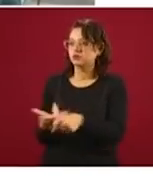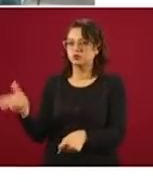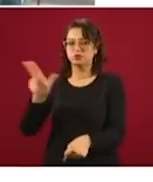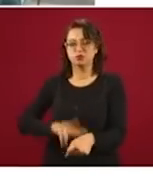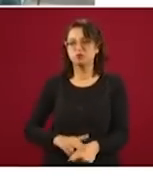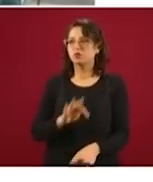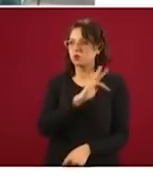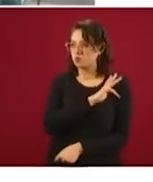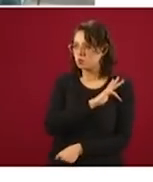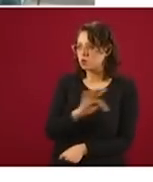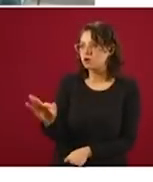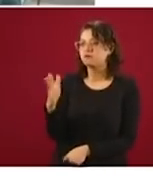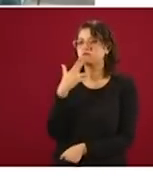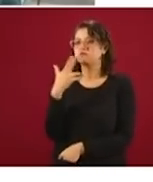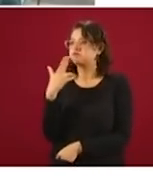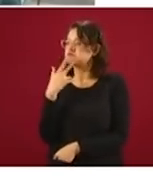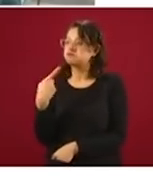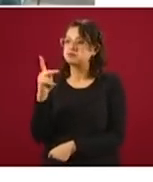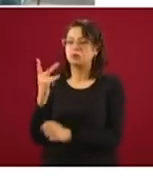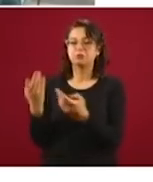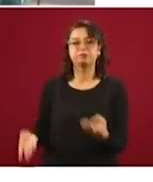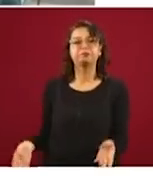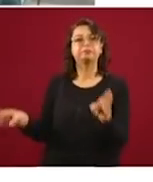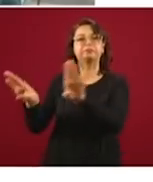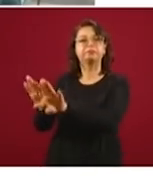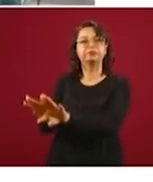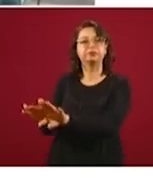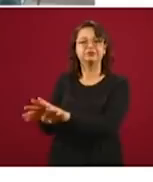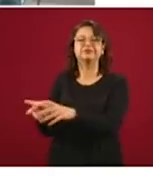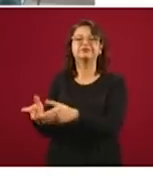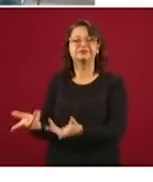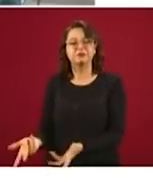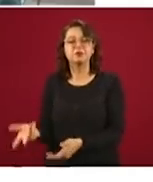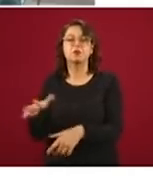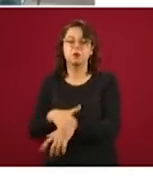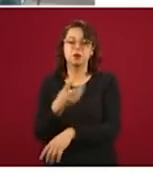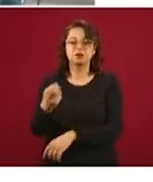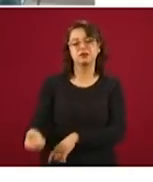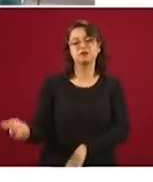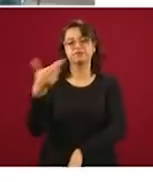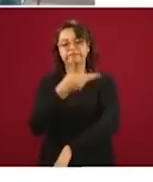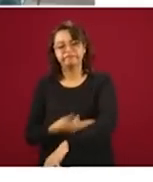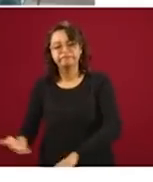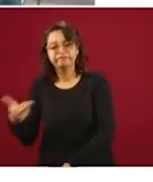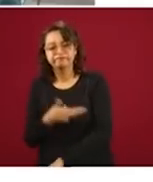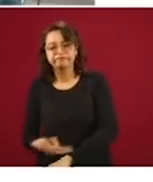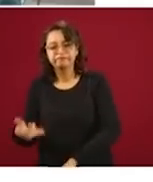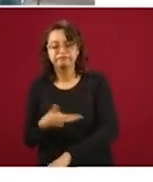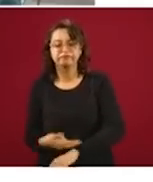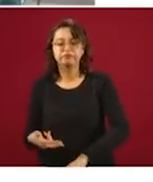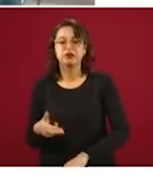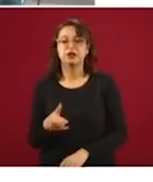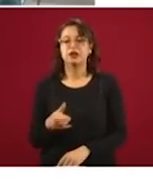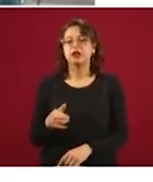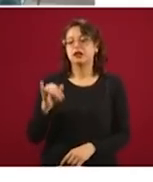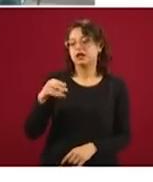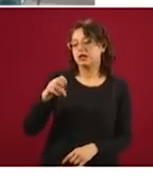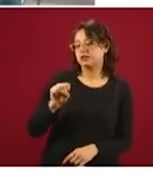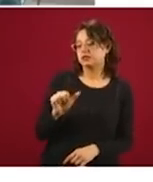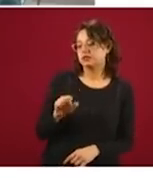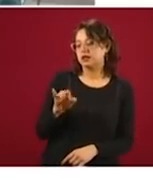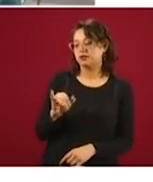que no está en funcionamiento. Y aquí es donde entró precisamente las gestiones que pudimos canalizar a través del Instituto de Salud para el